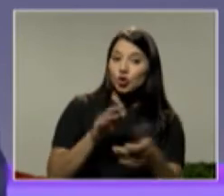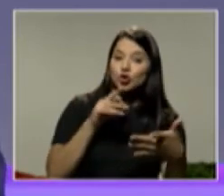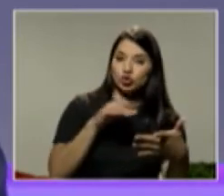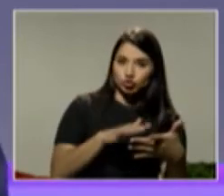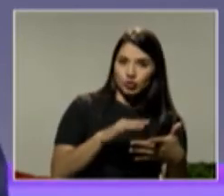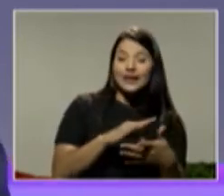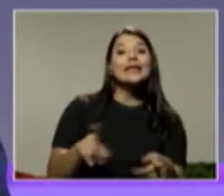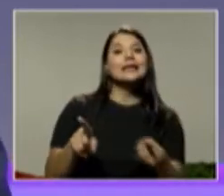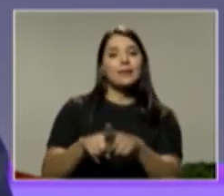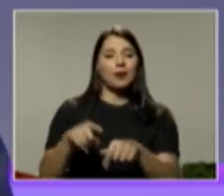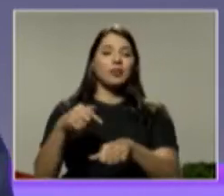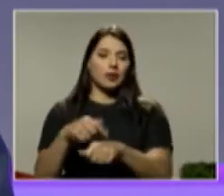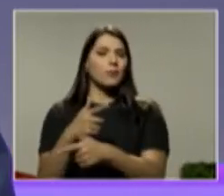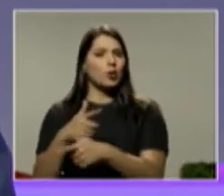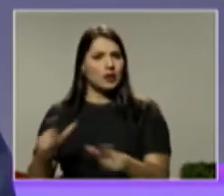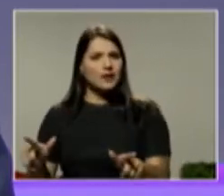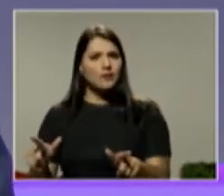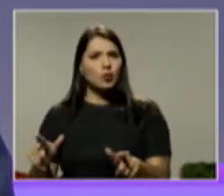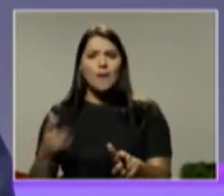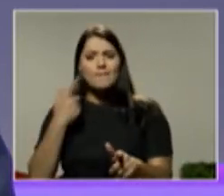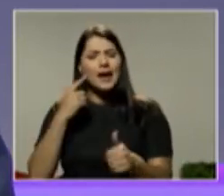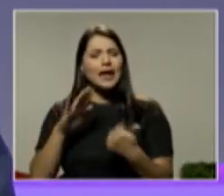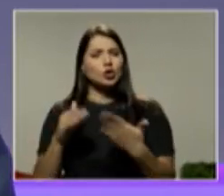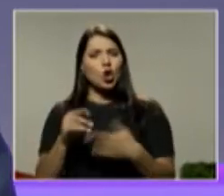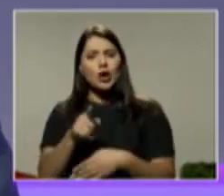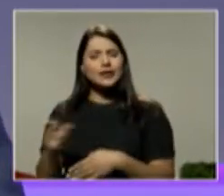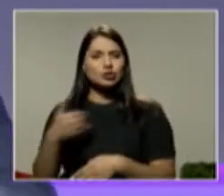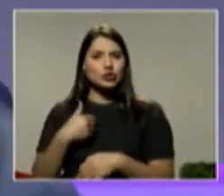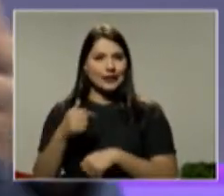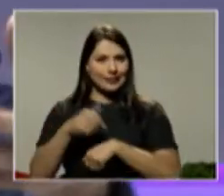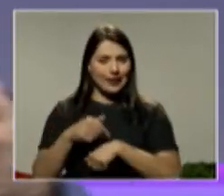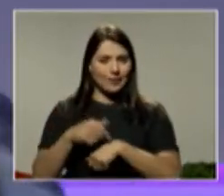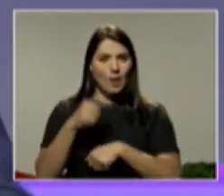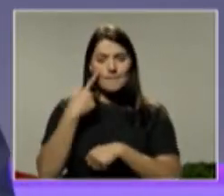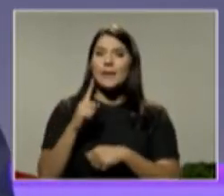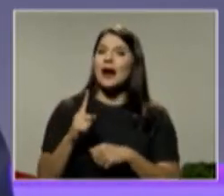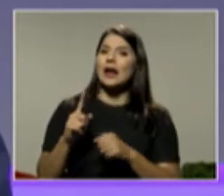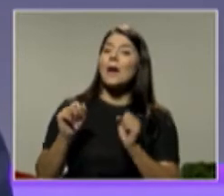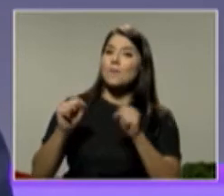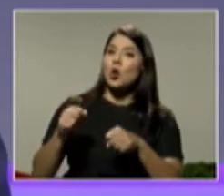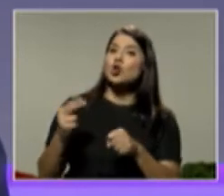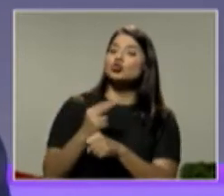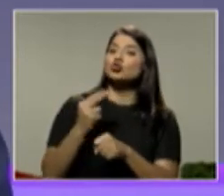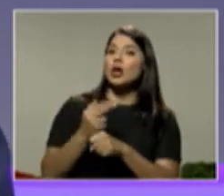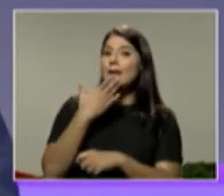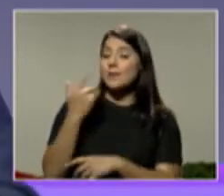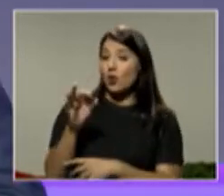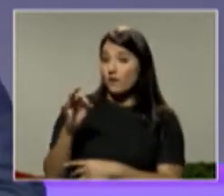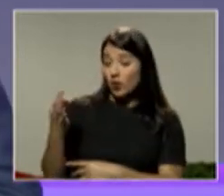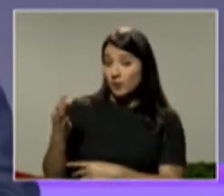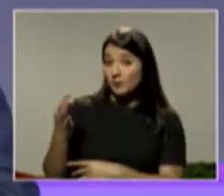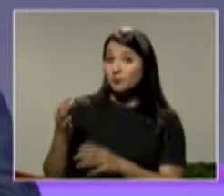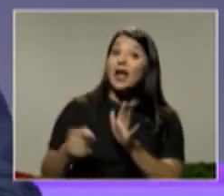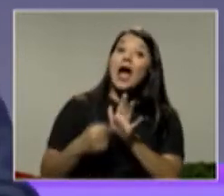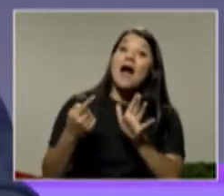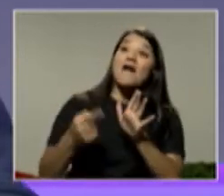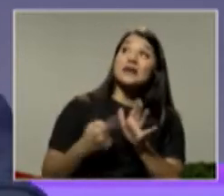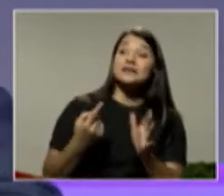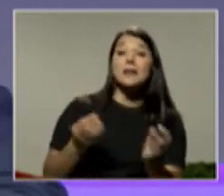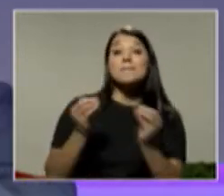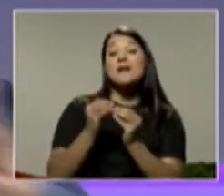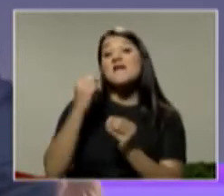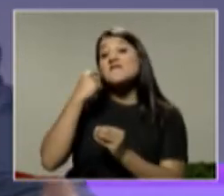tener su tiempo de ocio, hay suficiente tiempo para que puedan utilizarlo de la mejor manera. A veces pues es más fácil